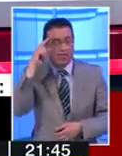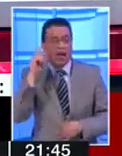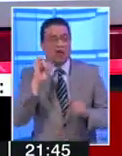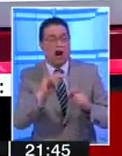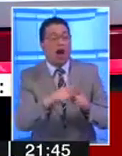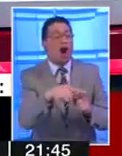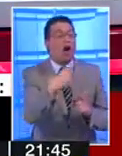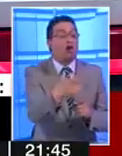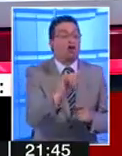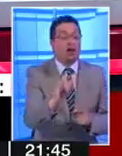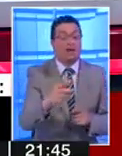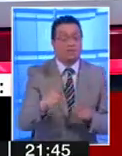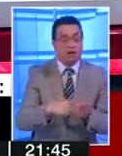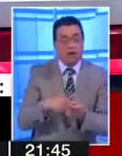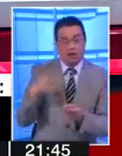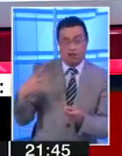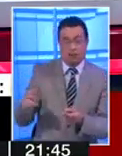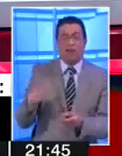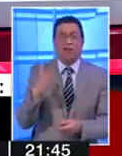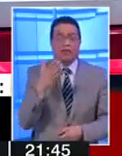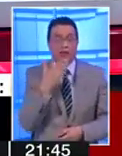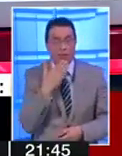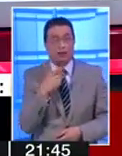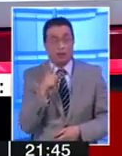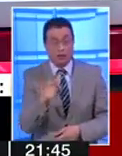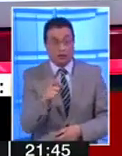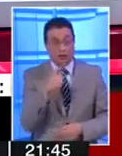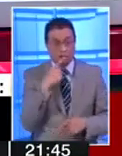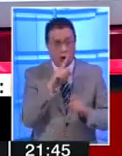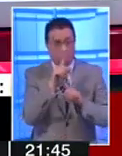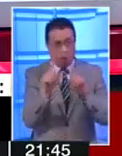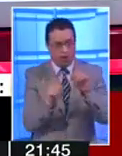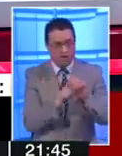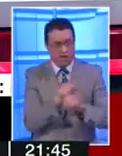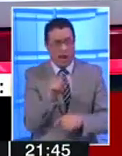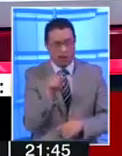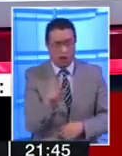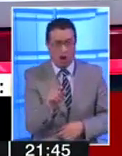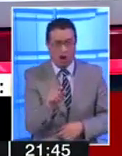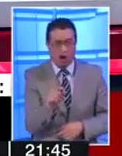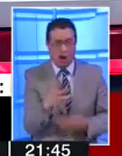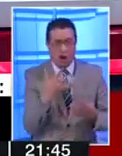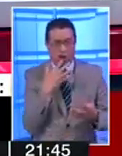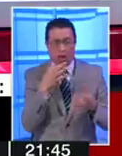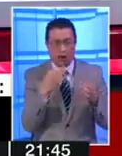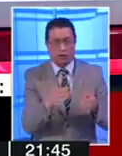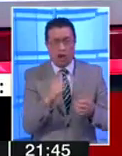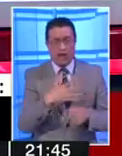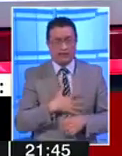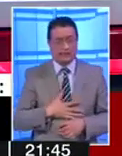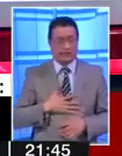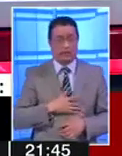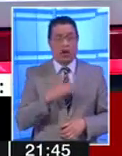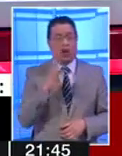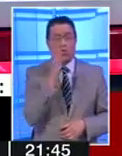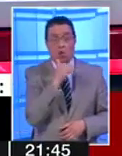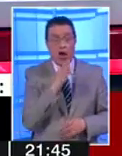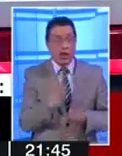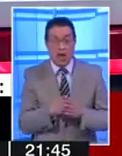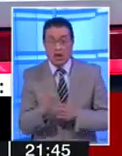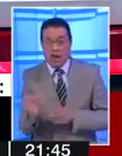sus familias. ¿Eso es una justificación? ¿Eso es que ellos sienten que no tenían